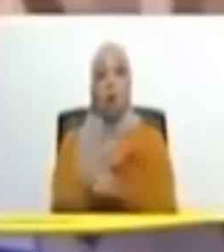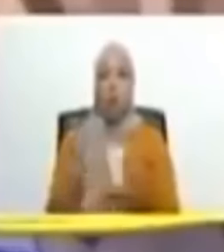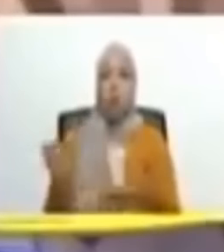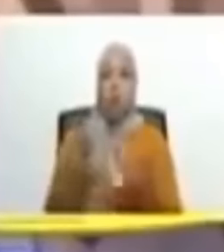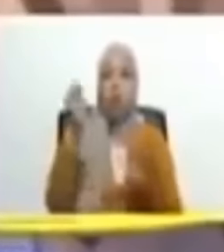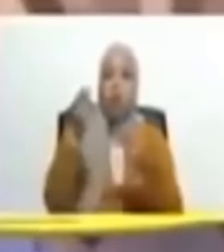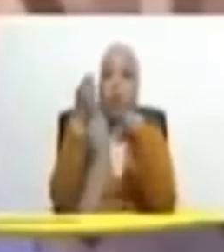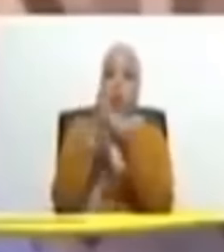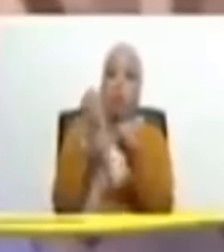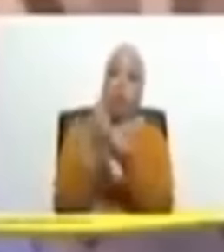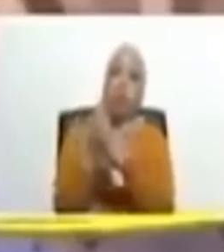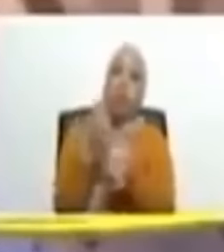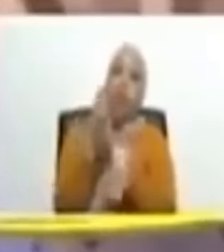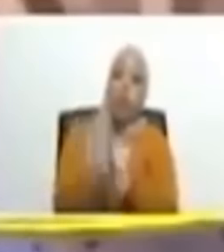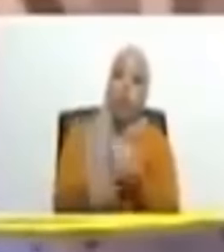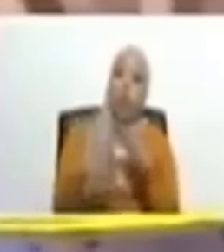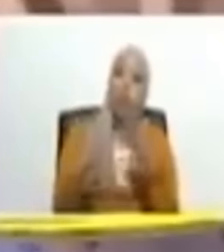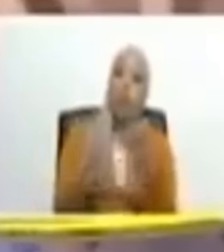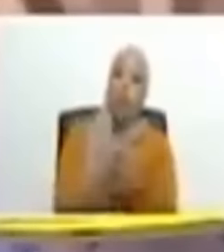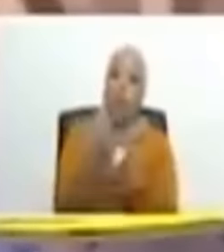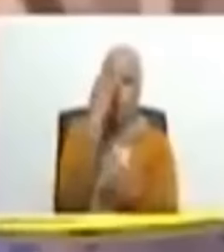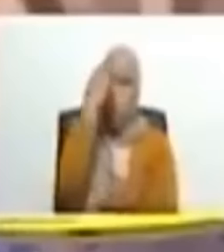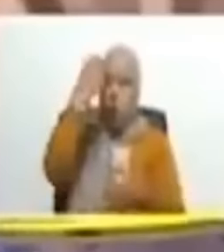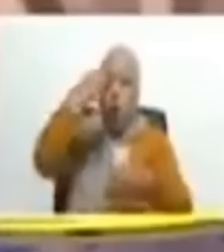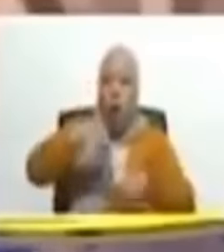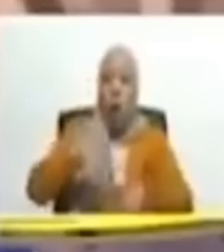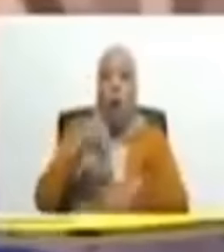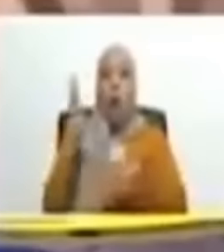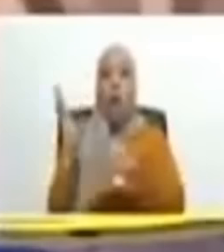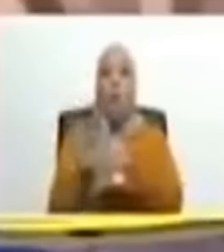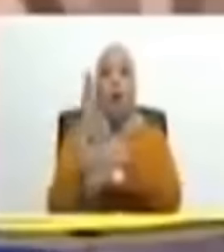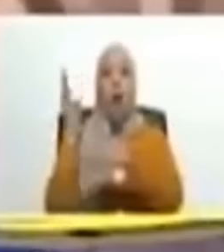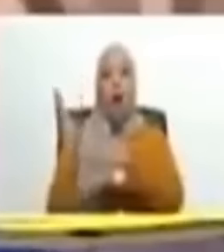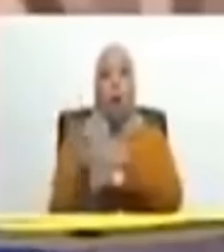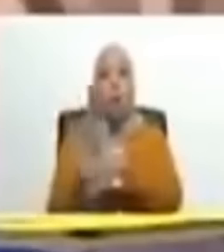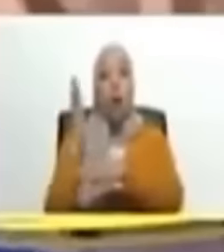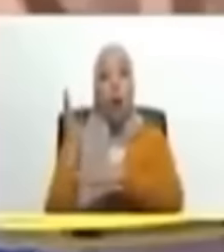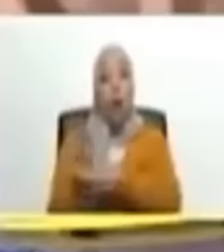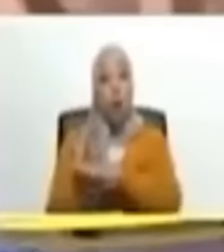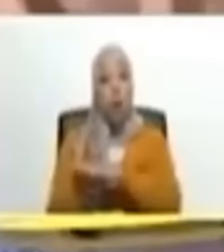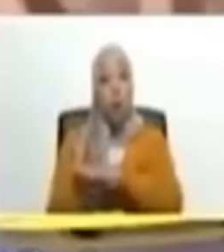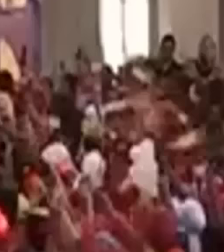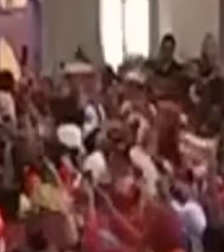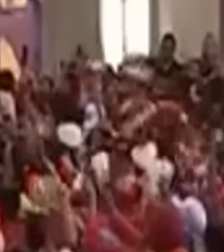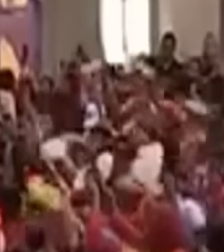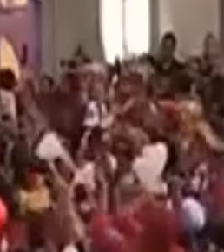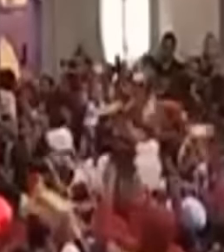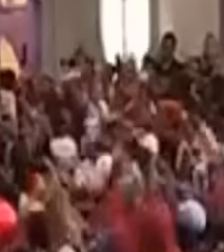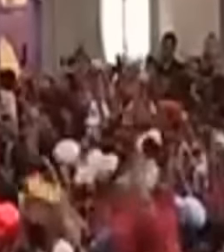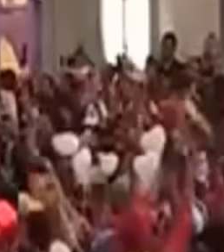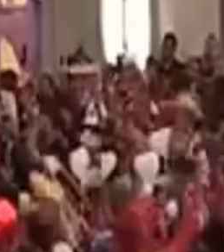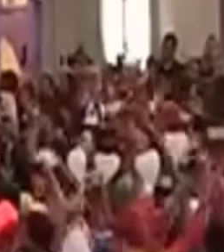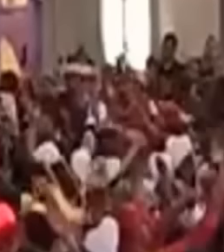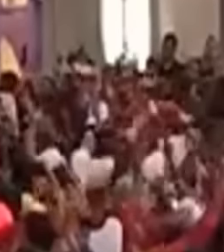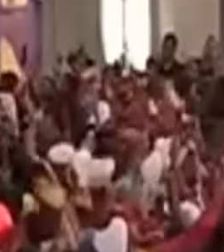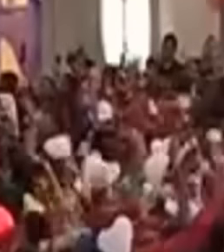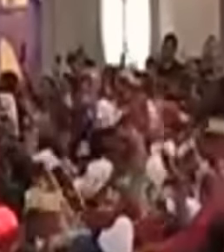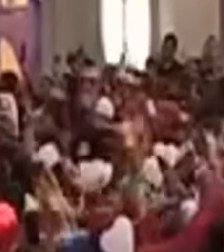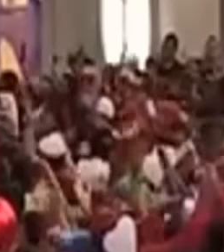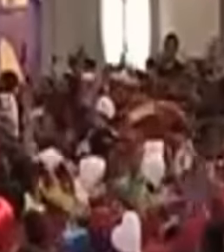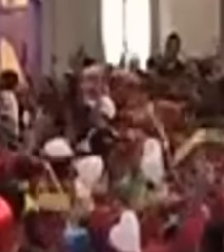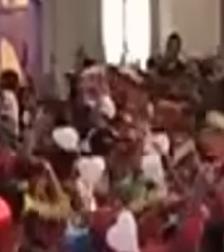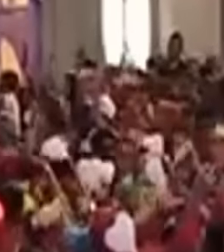equipo con Génesis Garbet y Grecia Colmenares. Los ojos de Hugo Chávez fueron cambiados por los de Silvia Flores, porque no solo estará en la coordinación central,